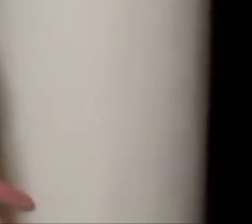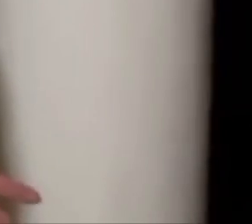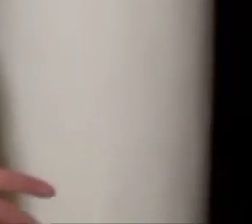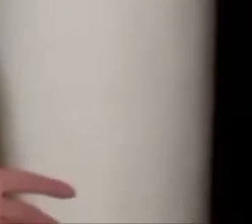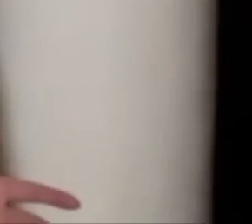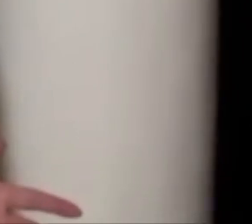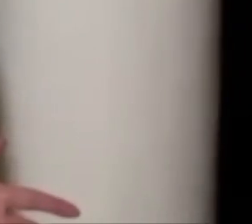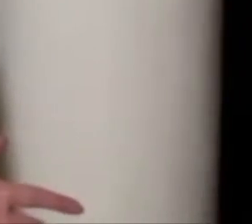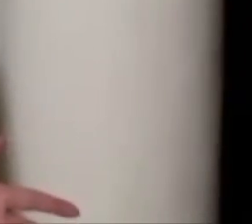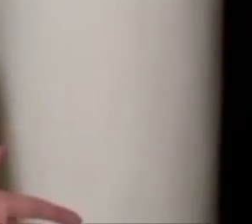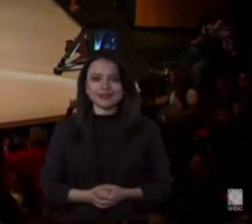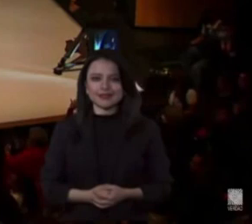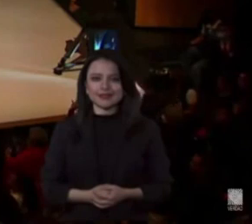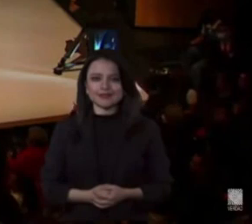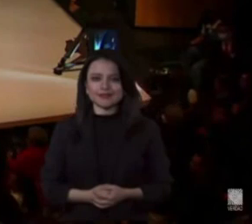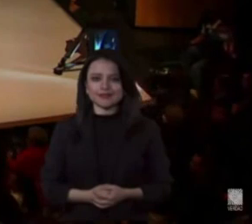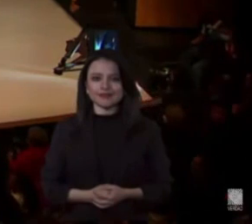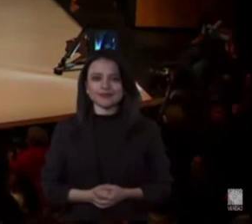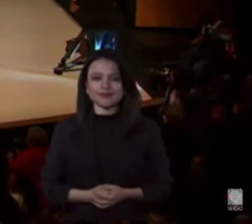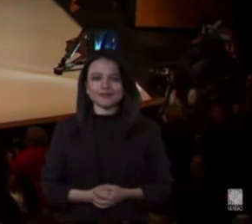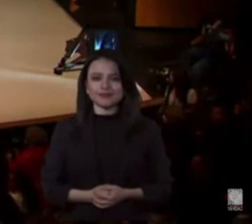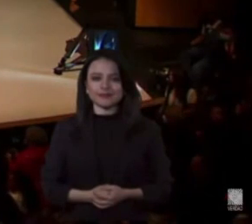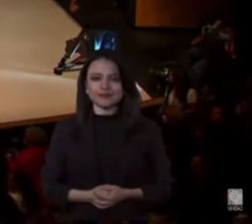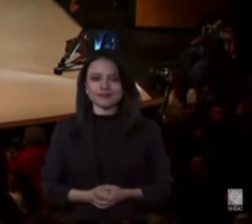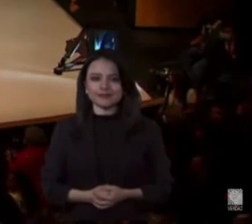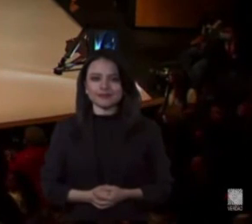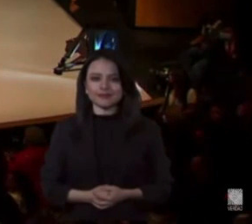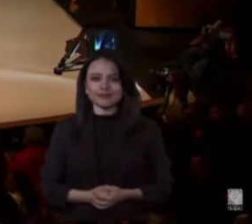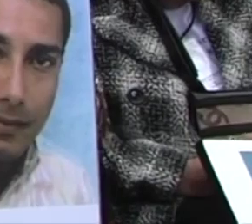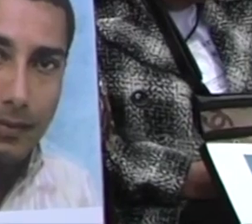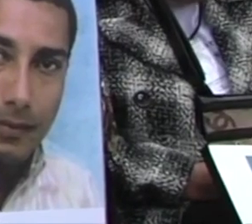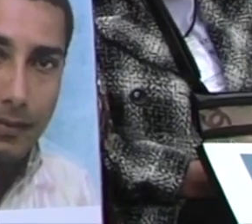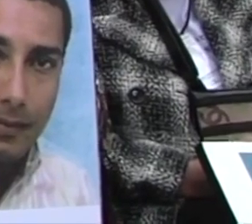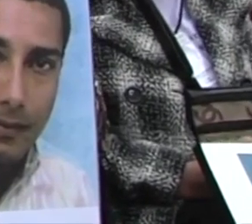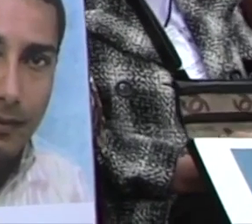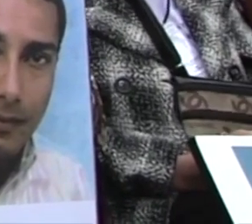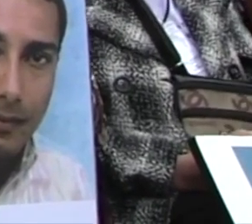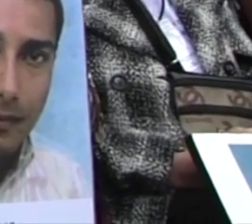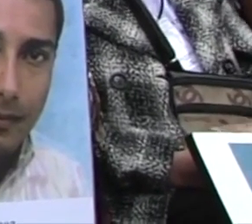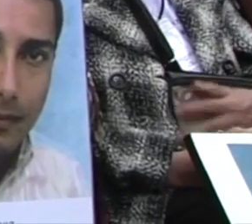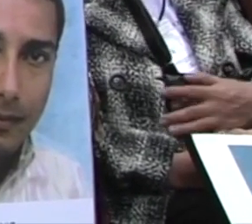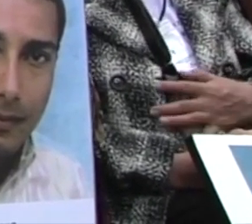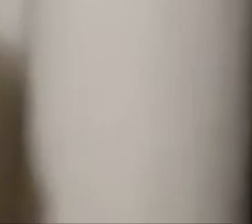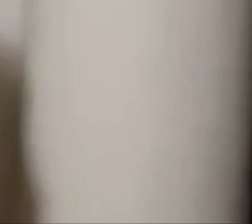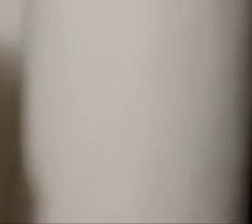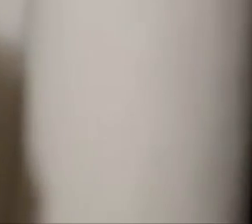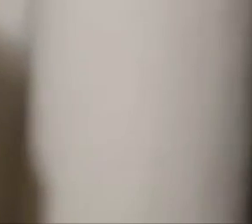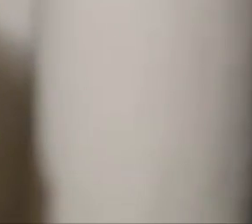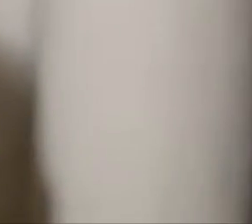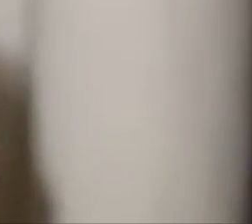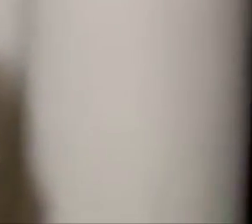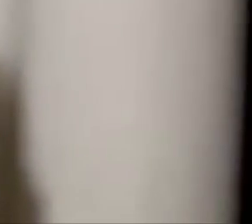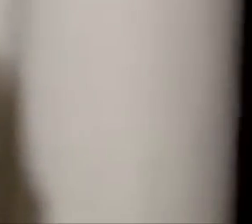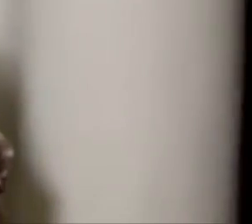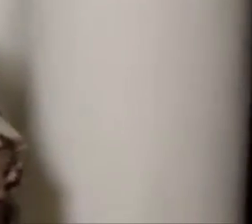descubrimiento de la investigación que durante 4 años hizo la Comisión de la Verdad, o de la mentira, como la mayoría de estas comisiones